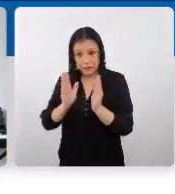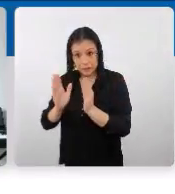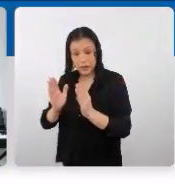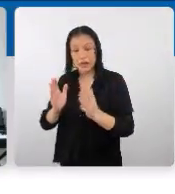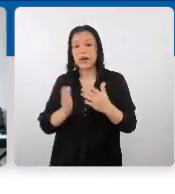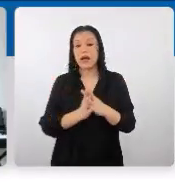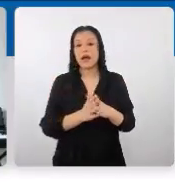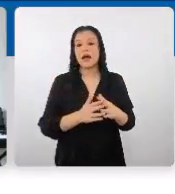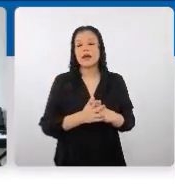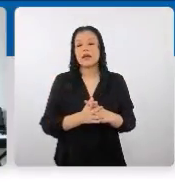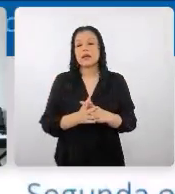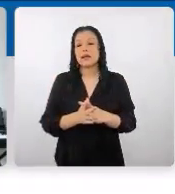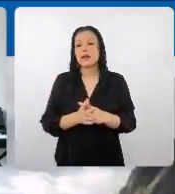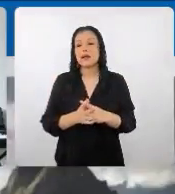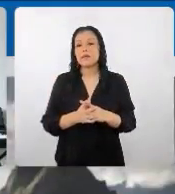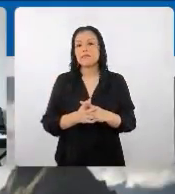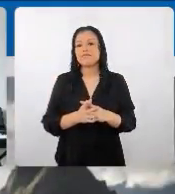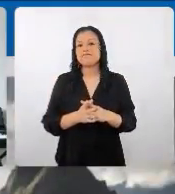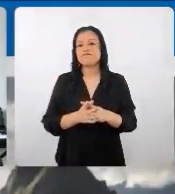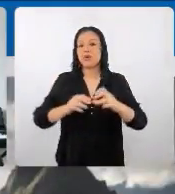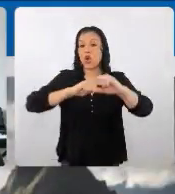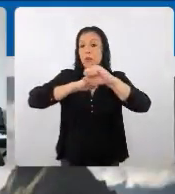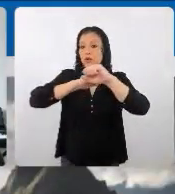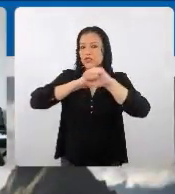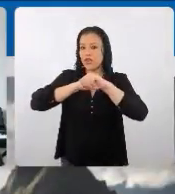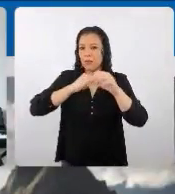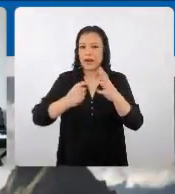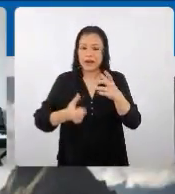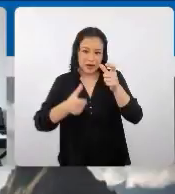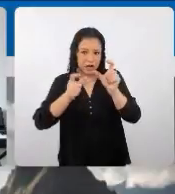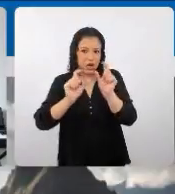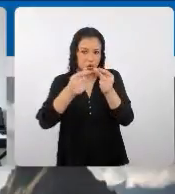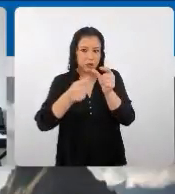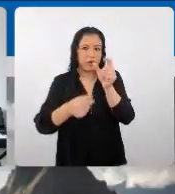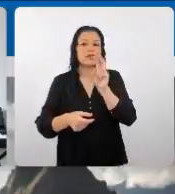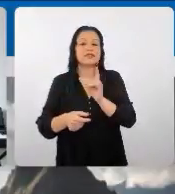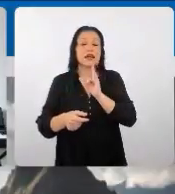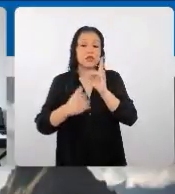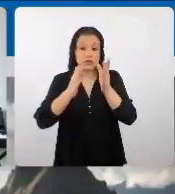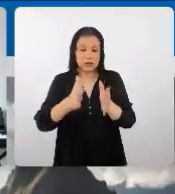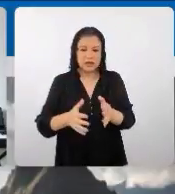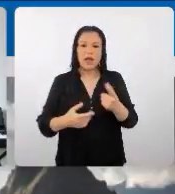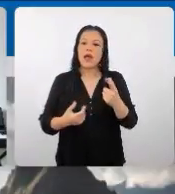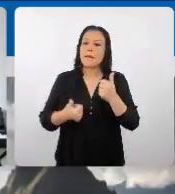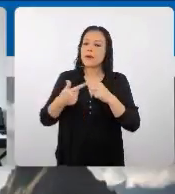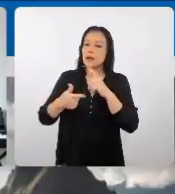a este mercado. Por ejemplo, es importante